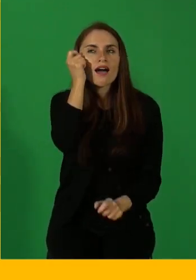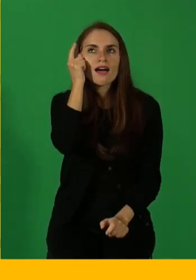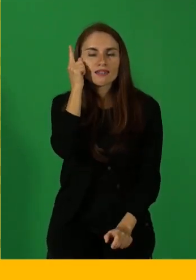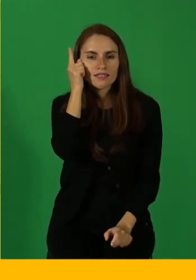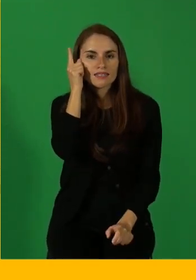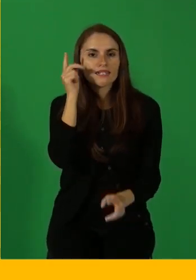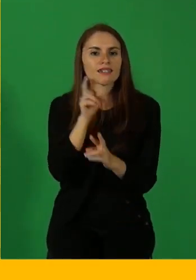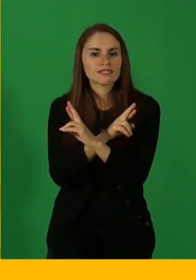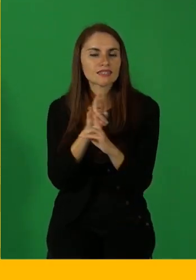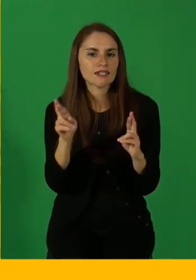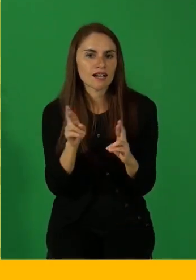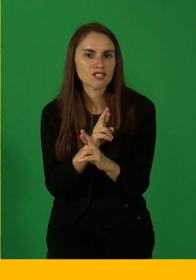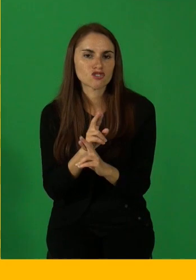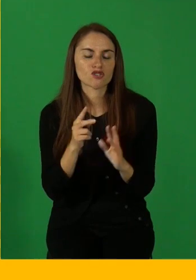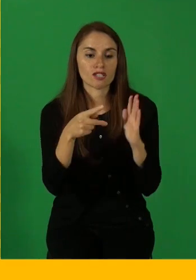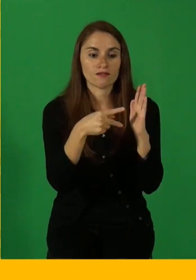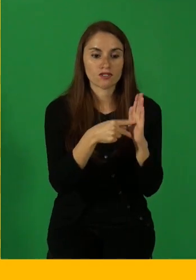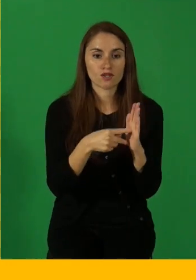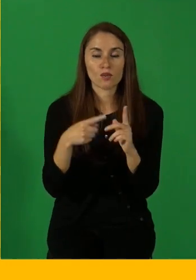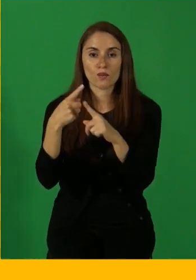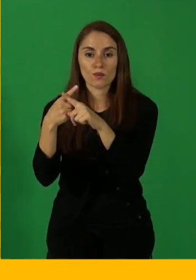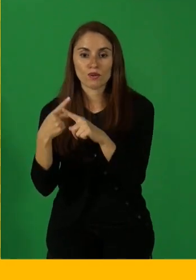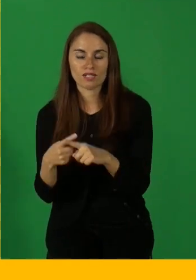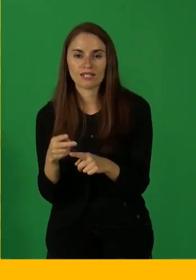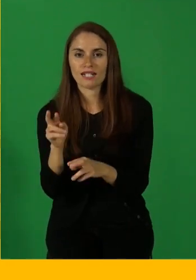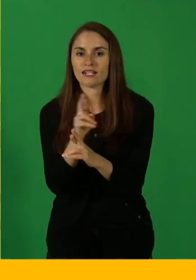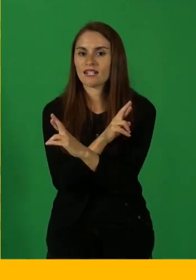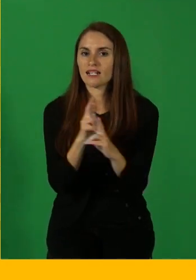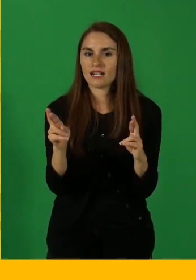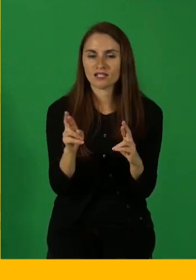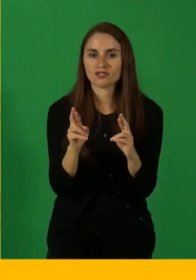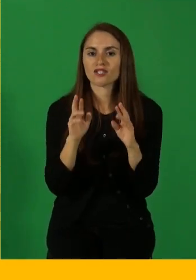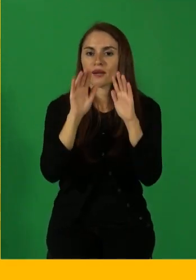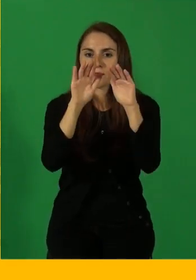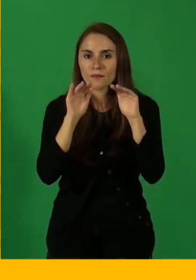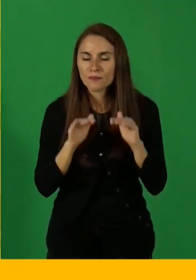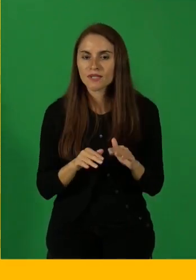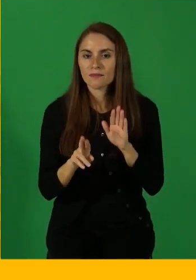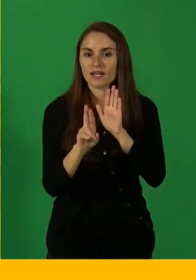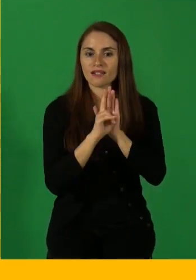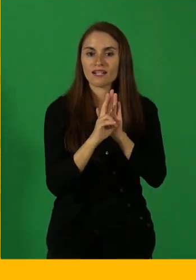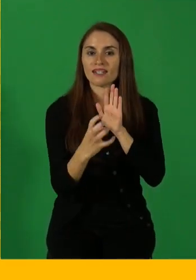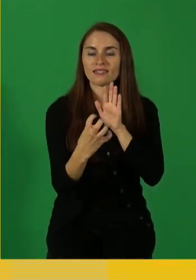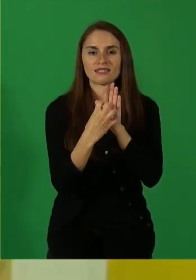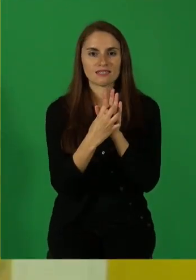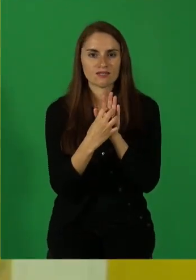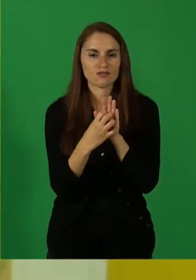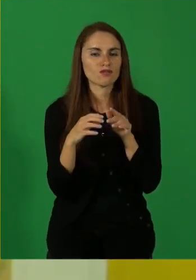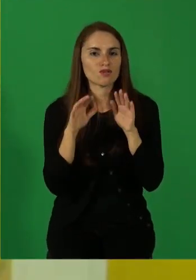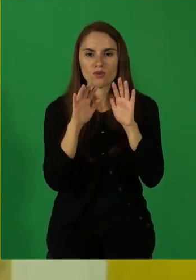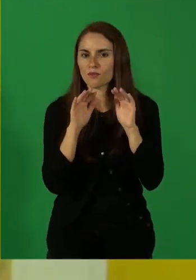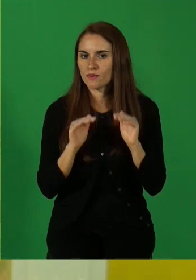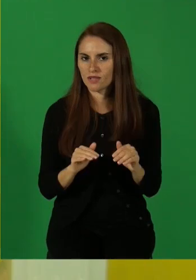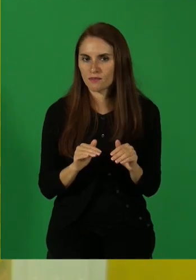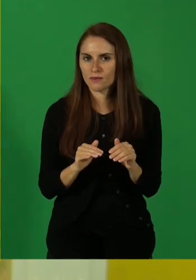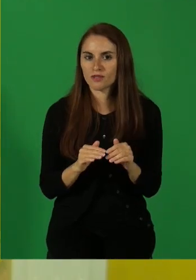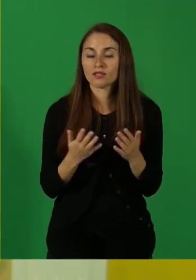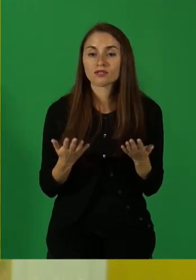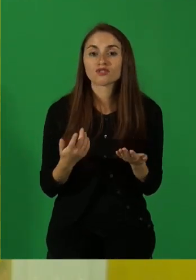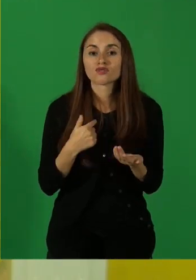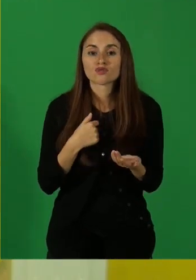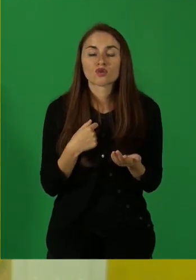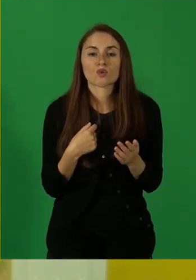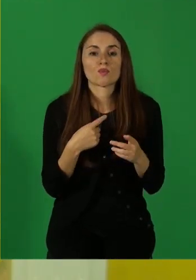que tanto en la división como en la multiplicación, la regla general de los signos es para ambos. Si multiplico